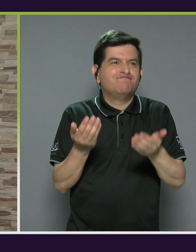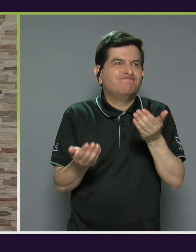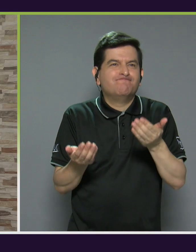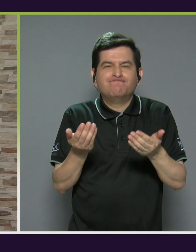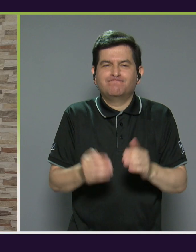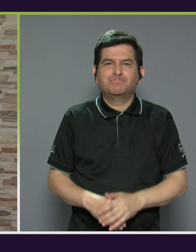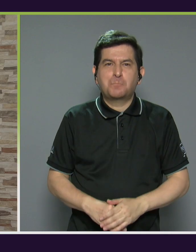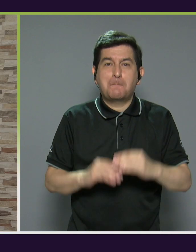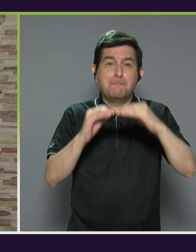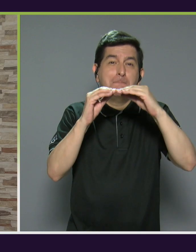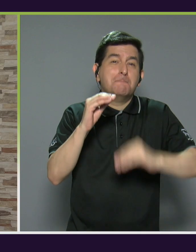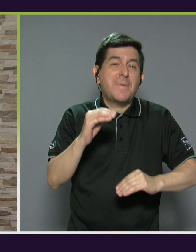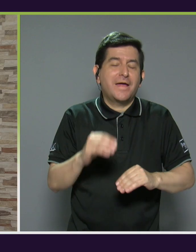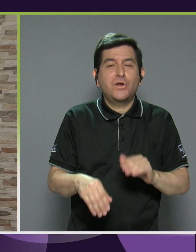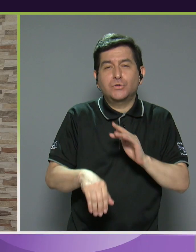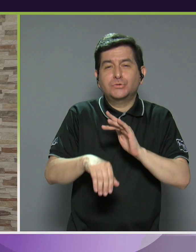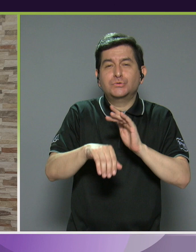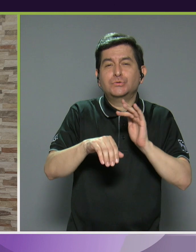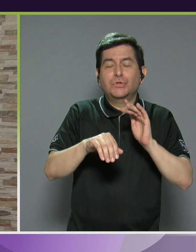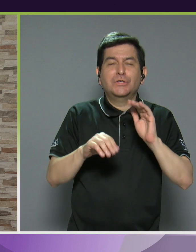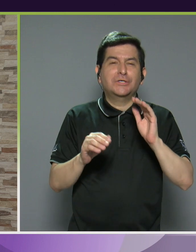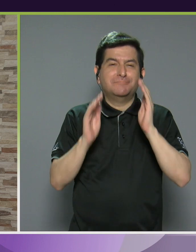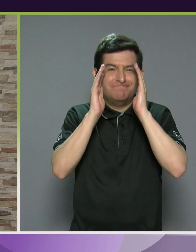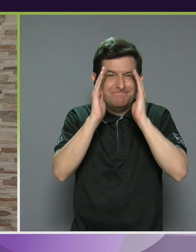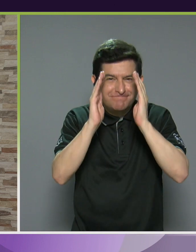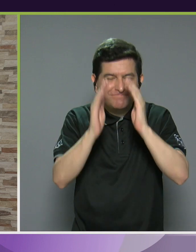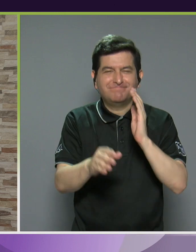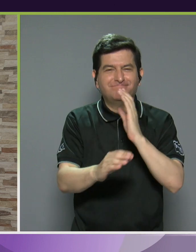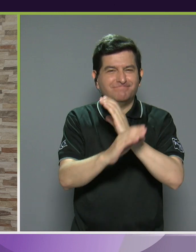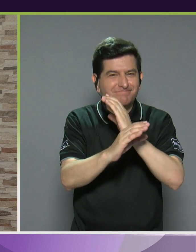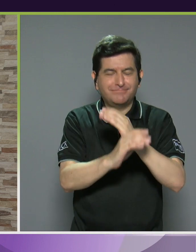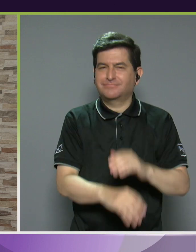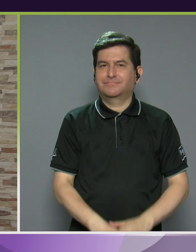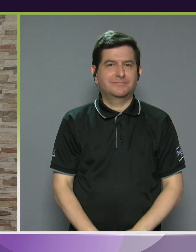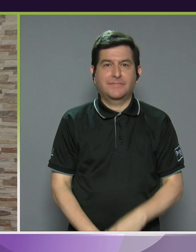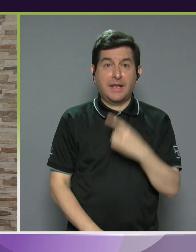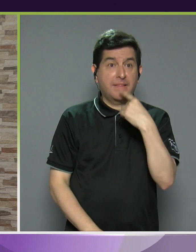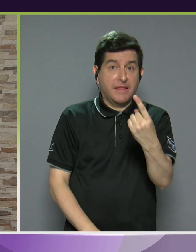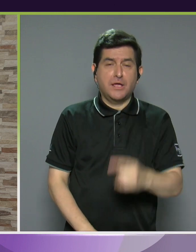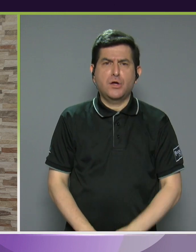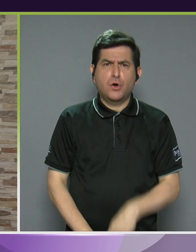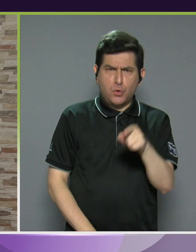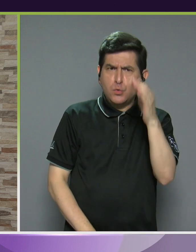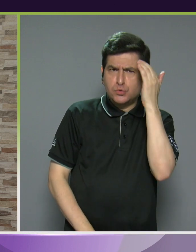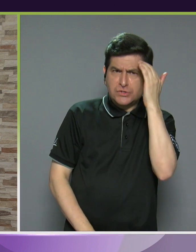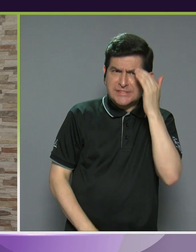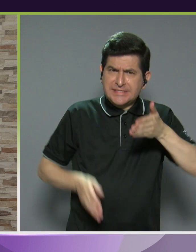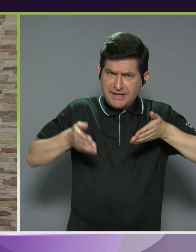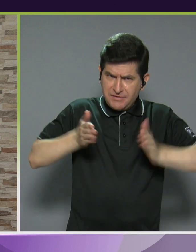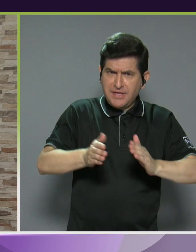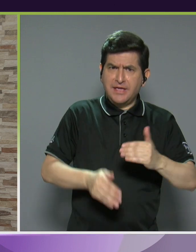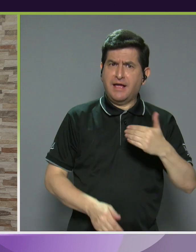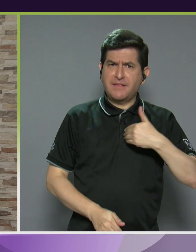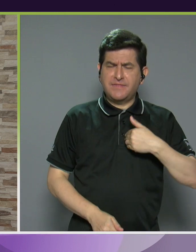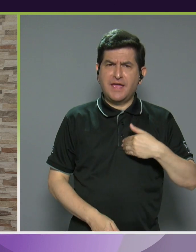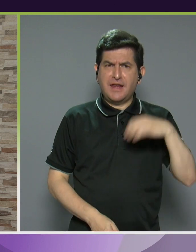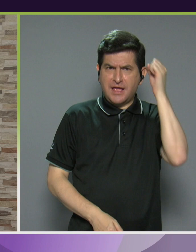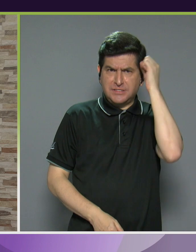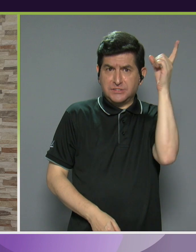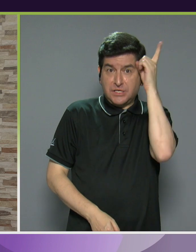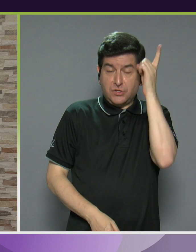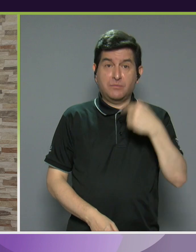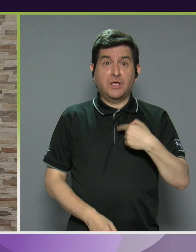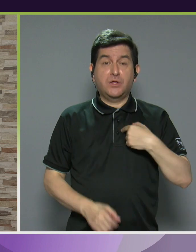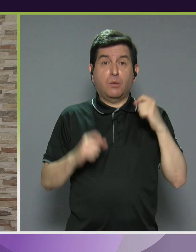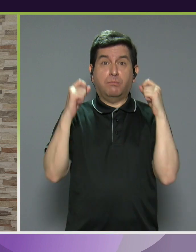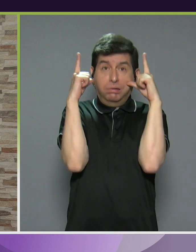o más bien menos sutil que podía haber encontrado, ¿verdad? Simplemente llegó y me dijo, sabía que su hija tiene síndrome de Down, y en ese